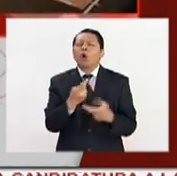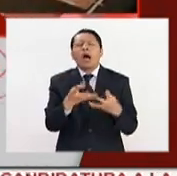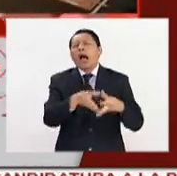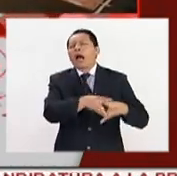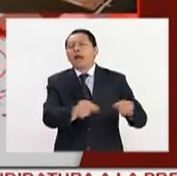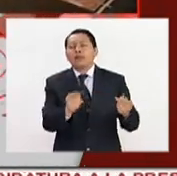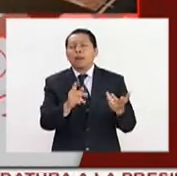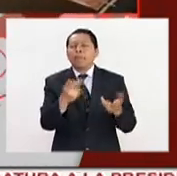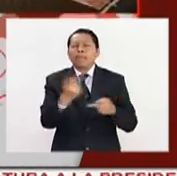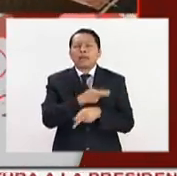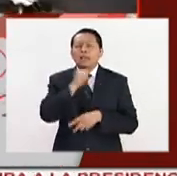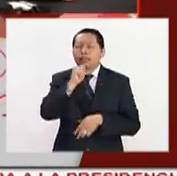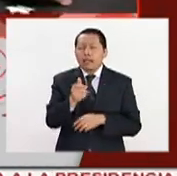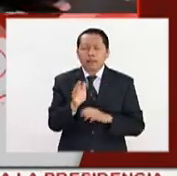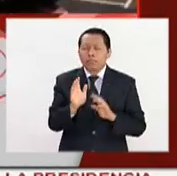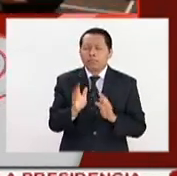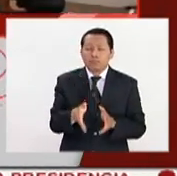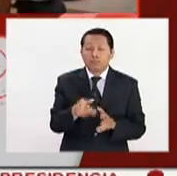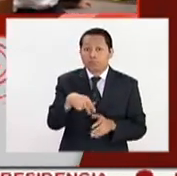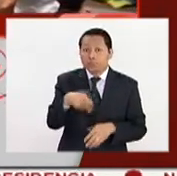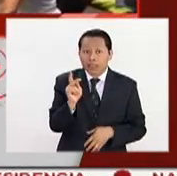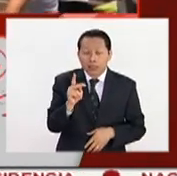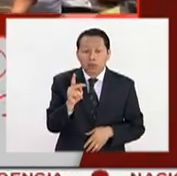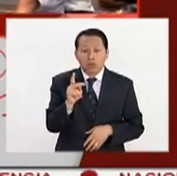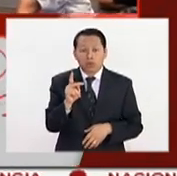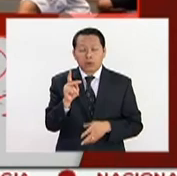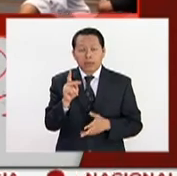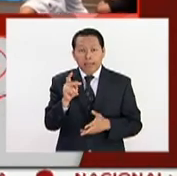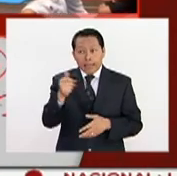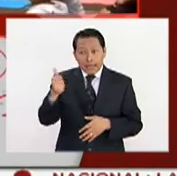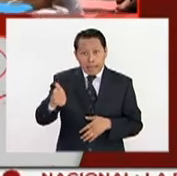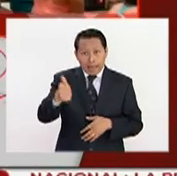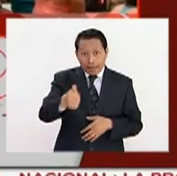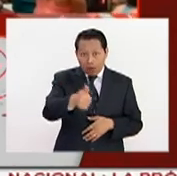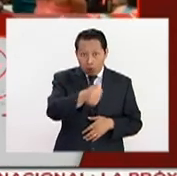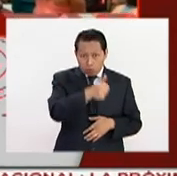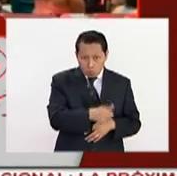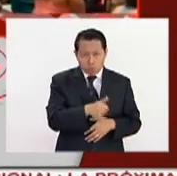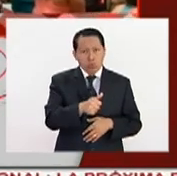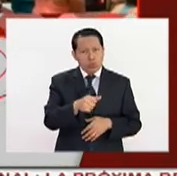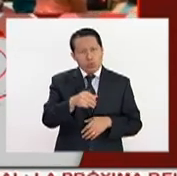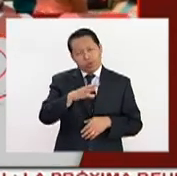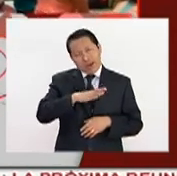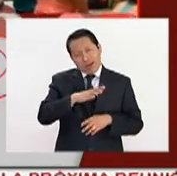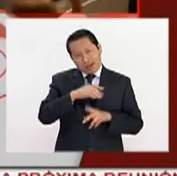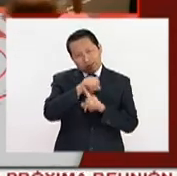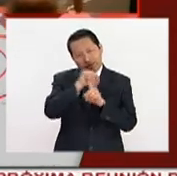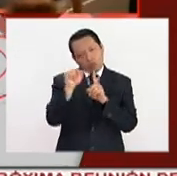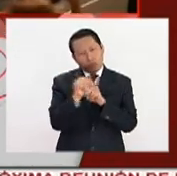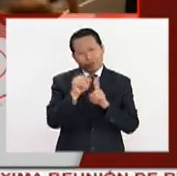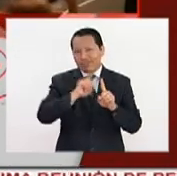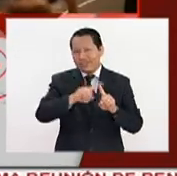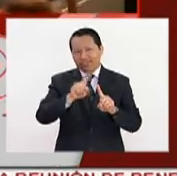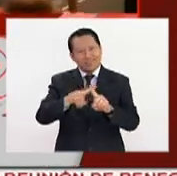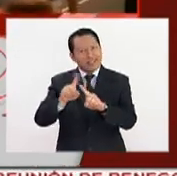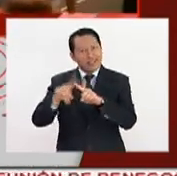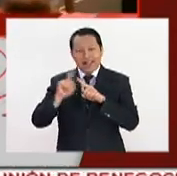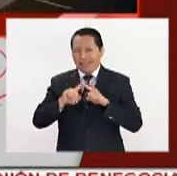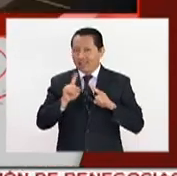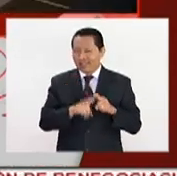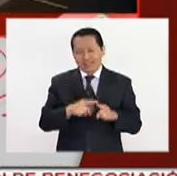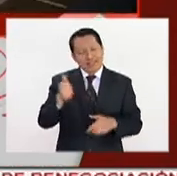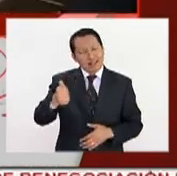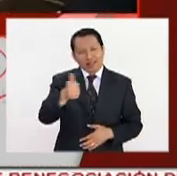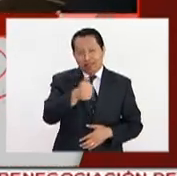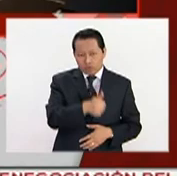nada, pero realmente vivimos cada uno desde nuestra trinchera situaciones muy fuertes, sí, de diferentes maneras, claro,